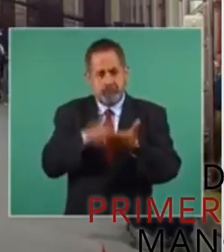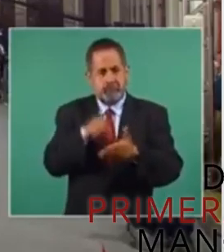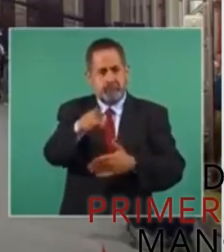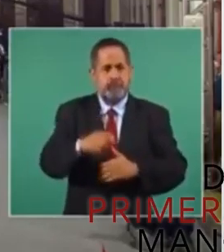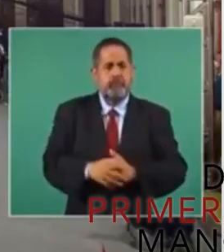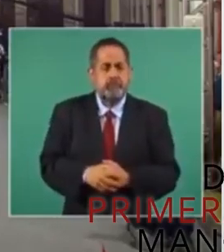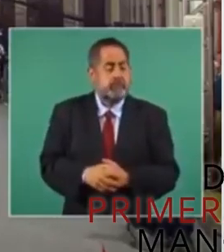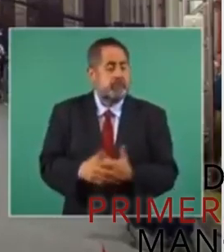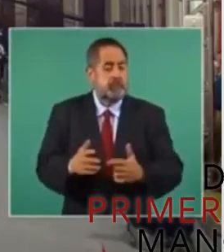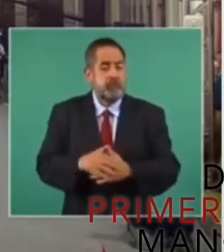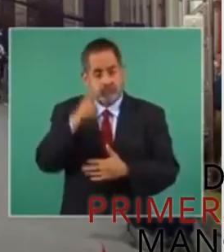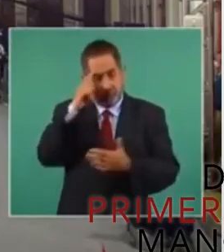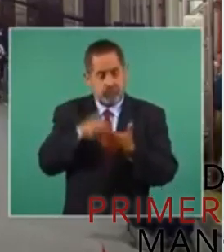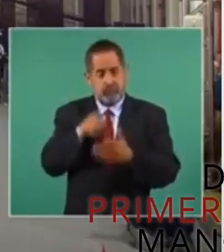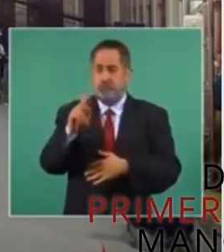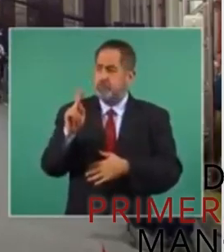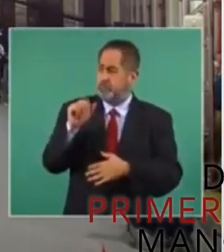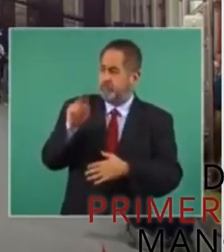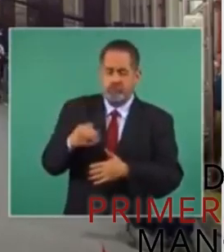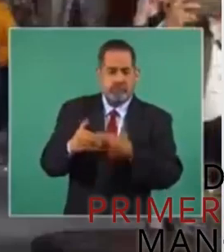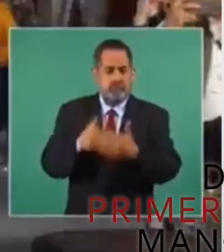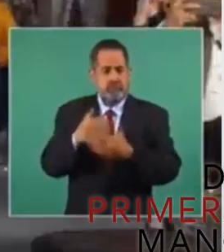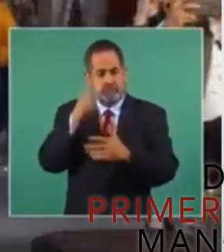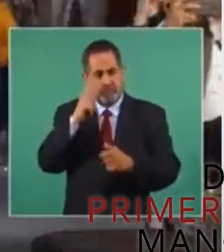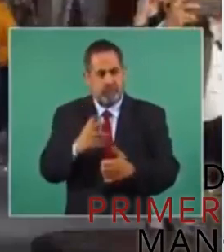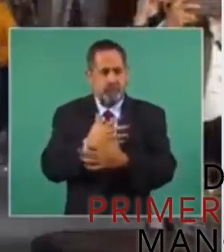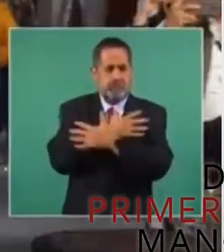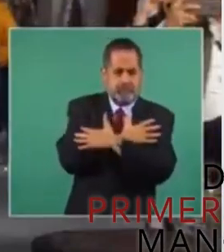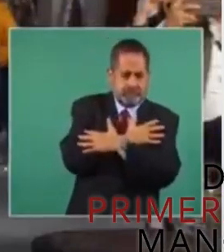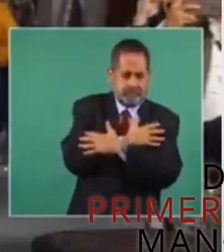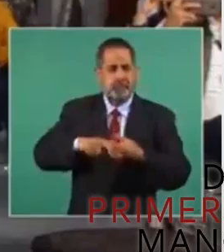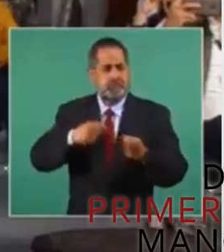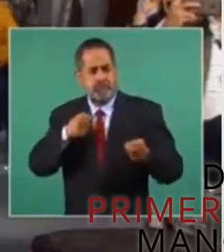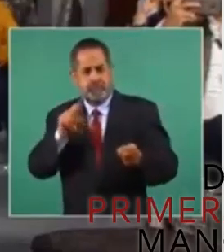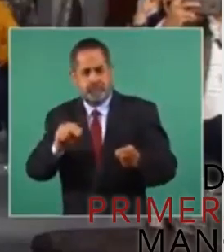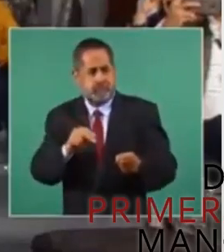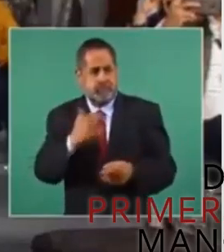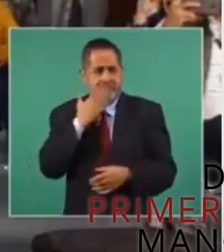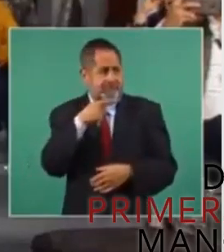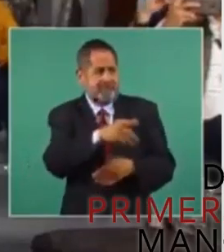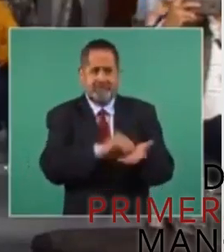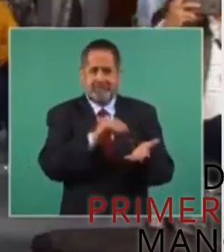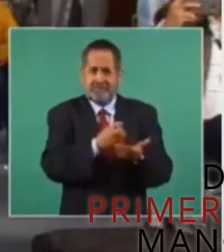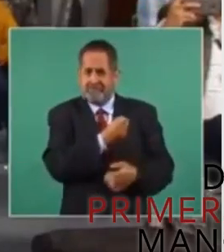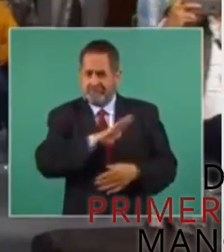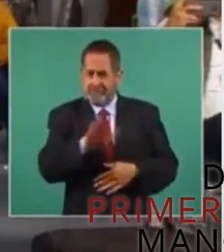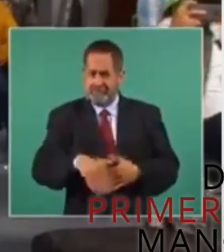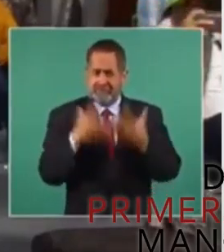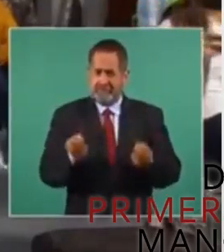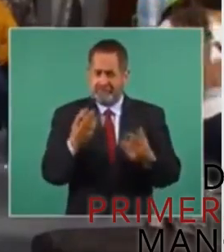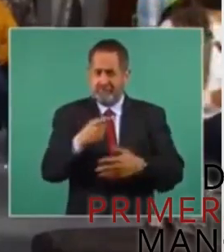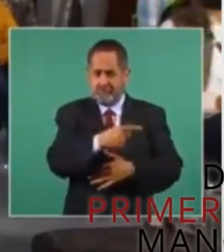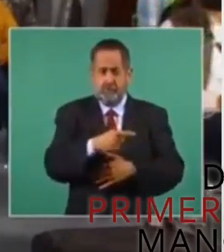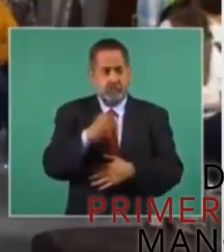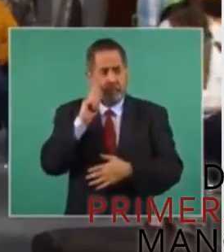presidente lópez y que se hubiera diseñado de manera más inteligente sus preguntas en muchos casos fueron afirmaciones hubieran